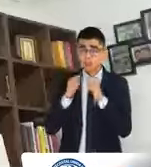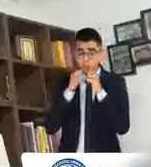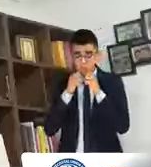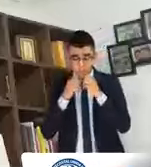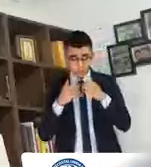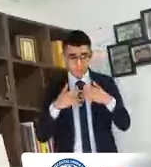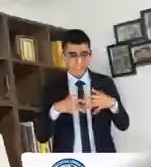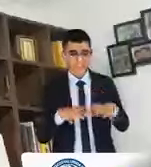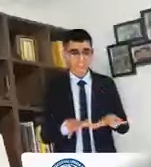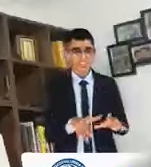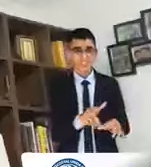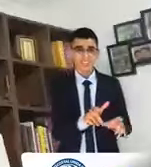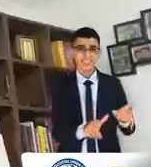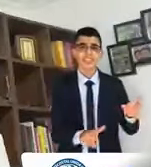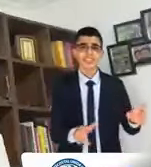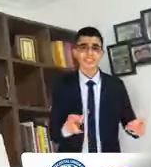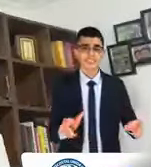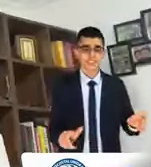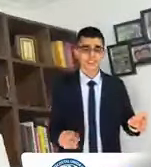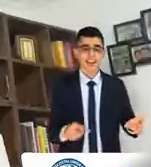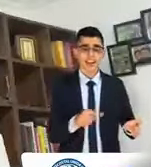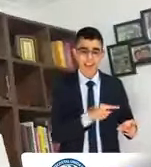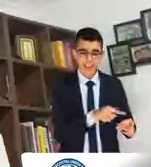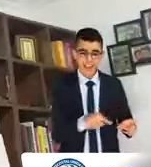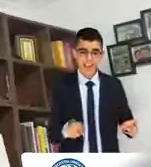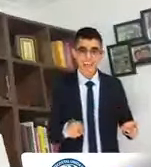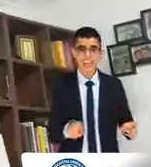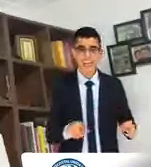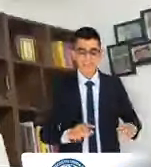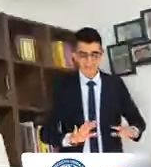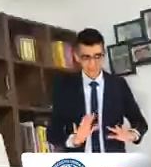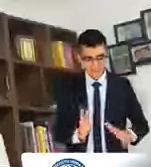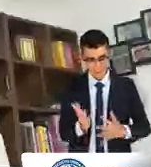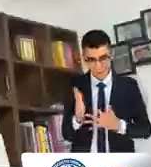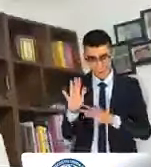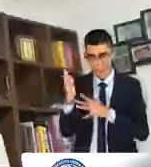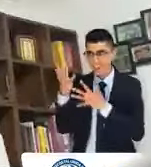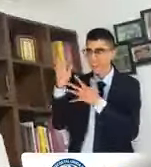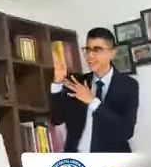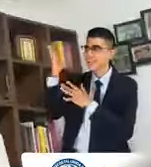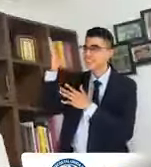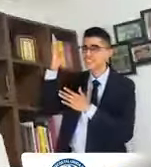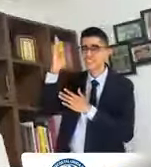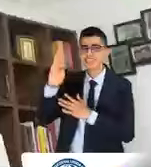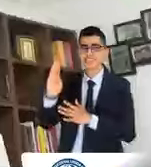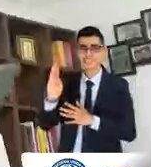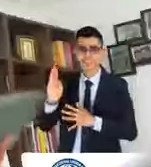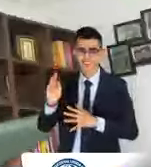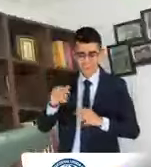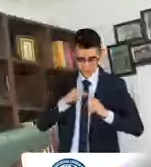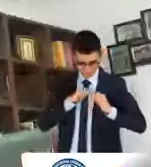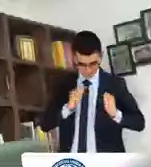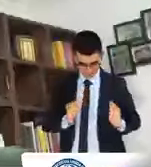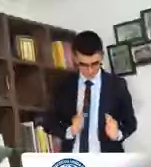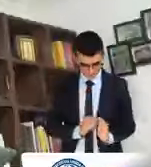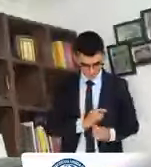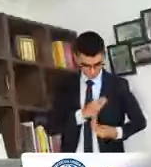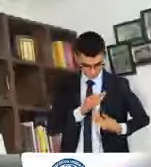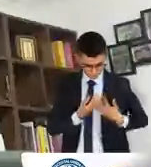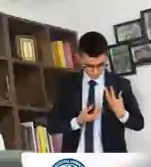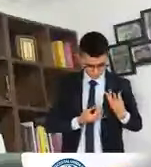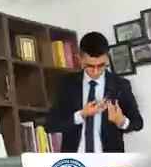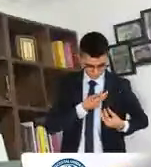alma, la alabanza brota espontáneamente. La alabanza no hay que